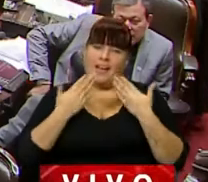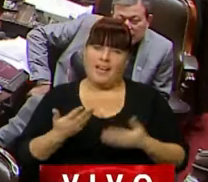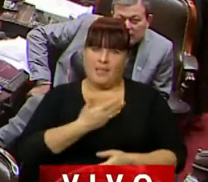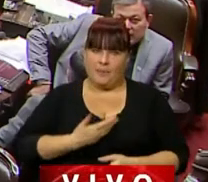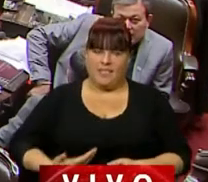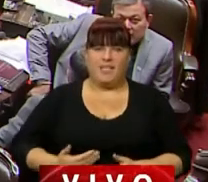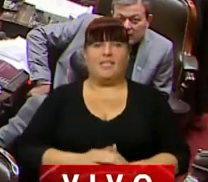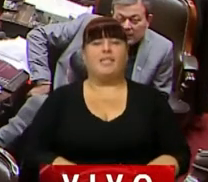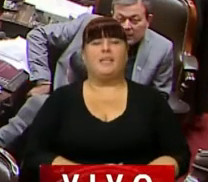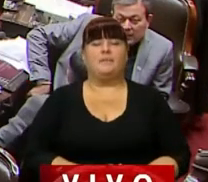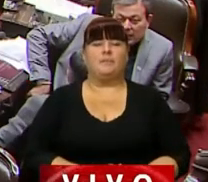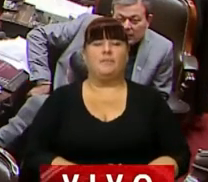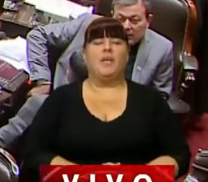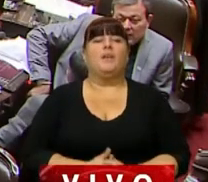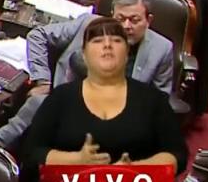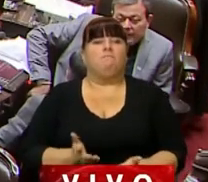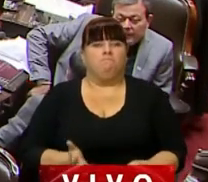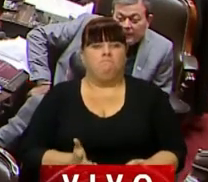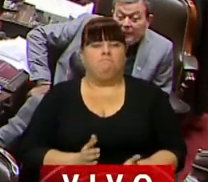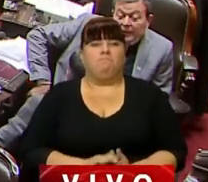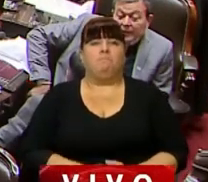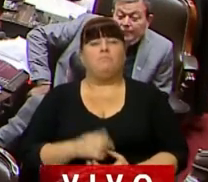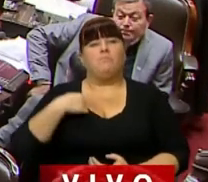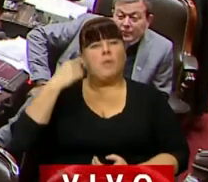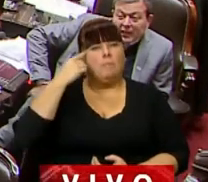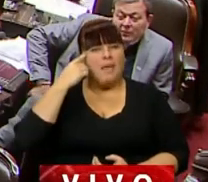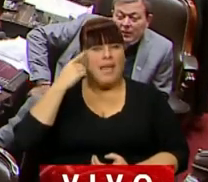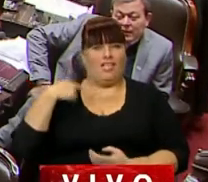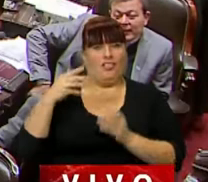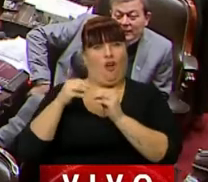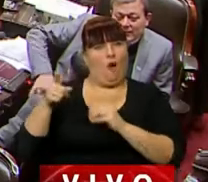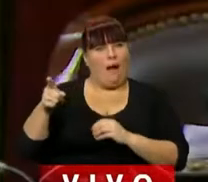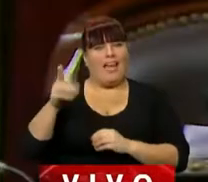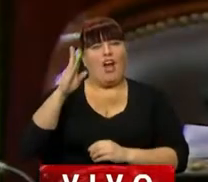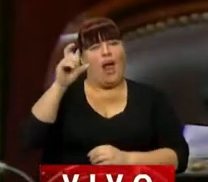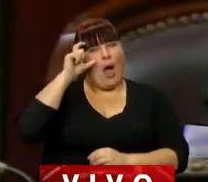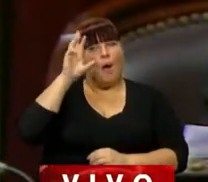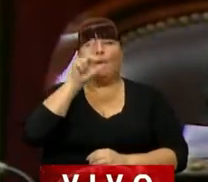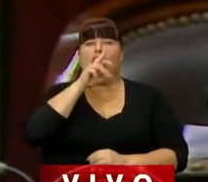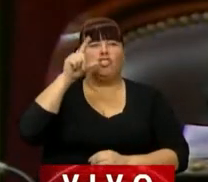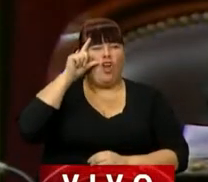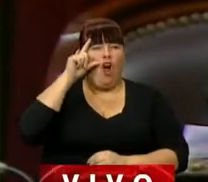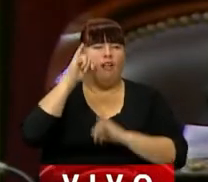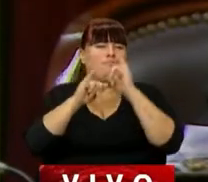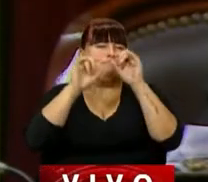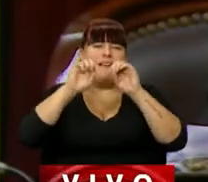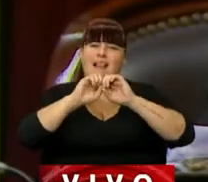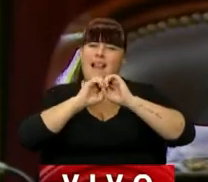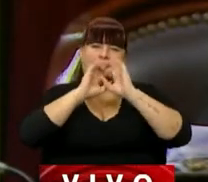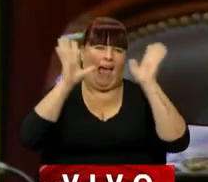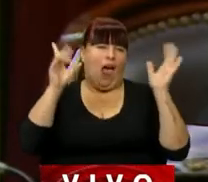Gracias, señor presidente. Bueno, creo que mi compañera Rosana Bertone ha hecho un